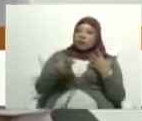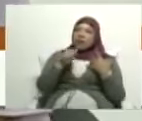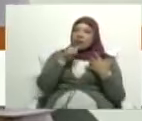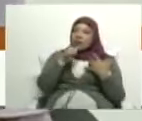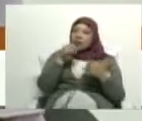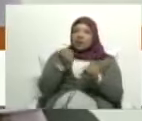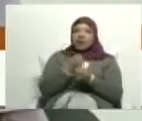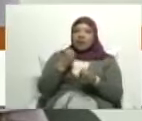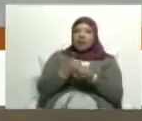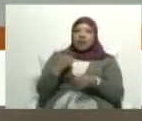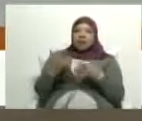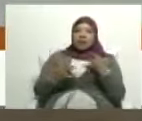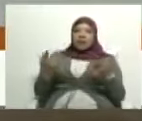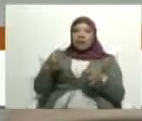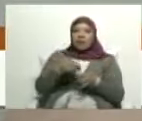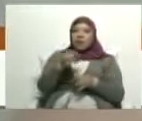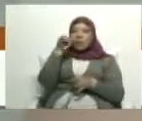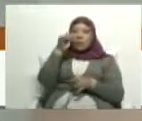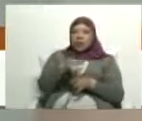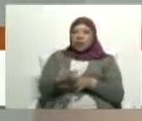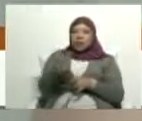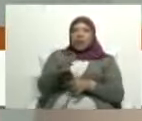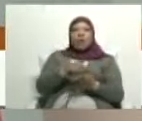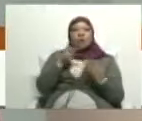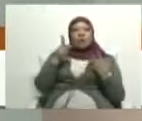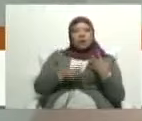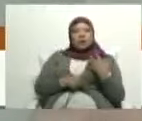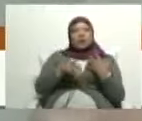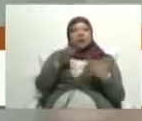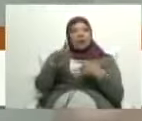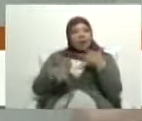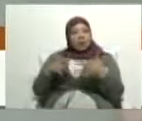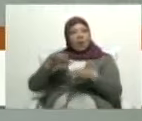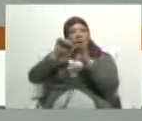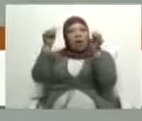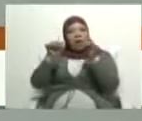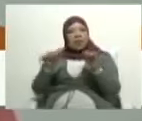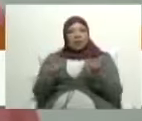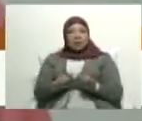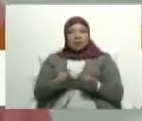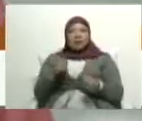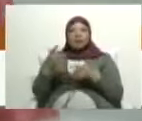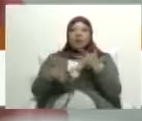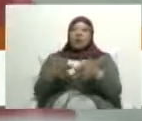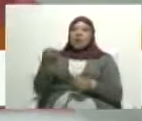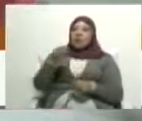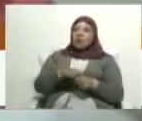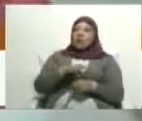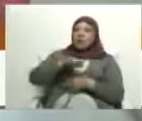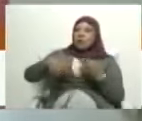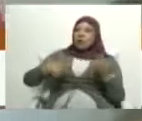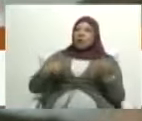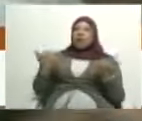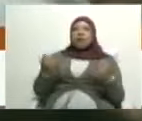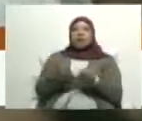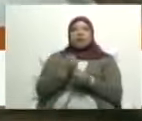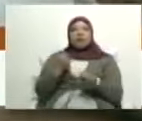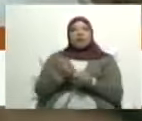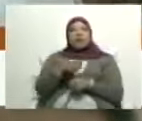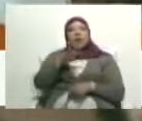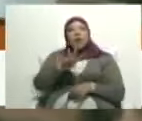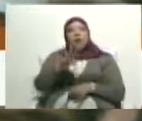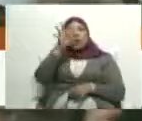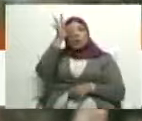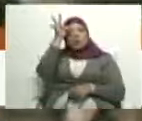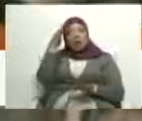haciendo están en la dirección correcta. Las propuestas a los artesanos, Ernesto, hay que incluirlos en los programas de las